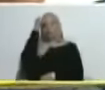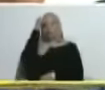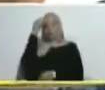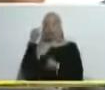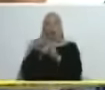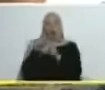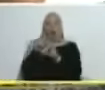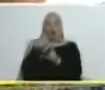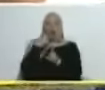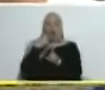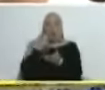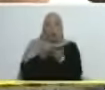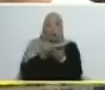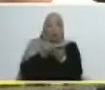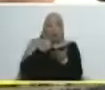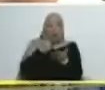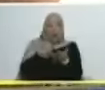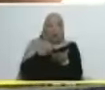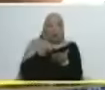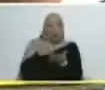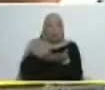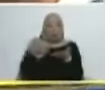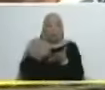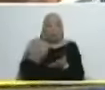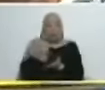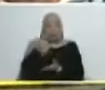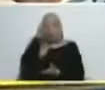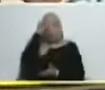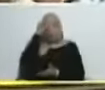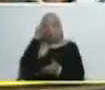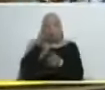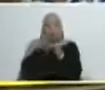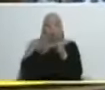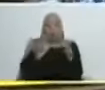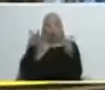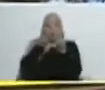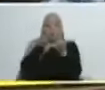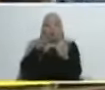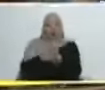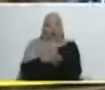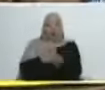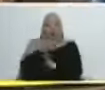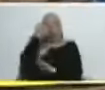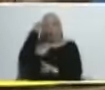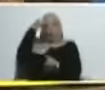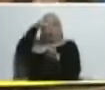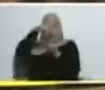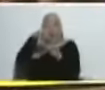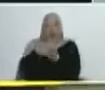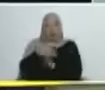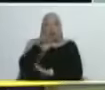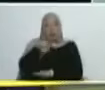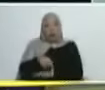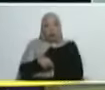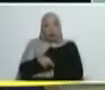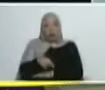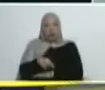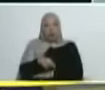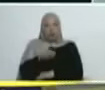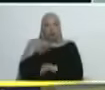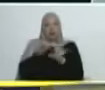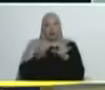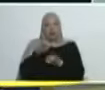palabra, a los principios y grandes objetivos de este plan de la patria, de las